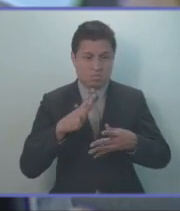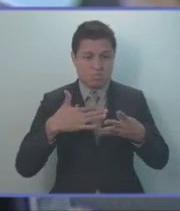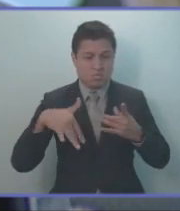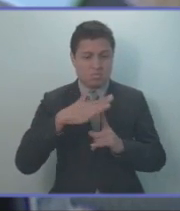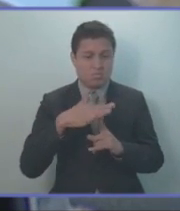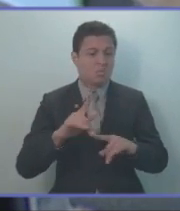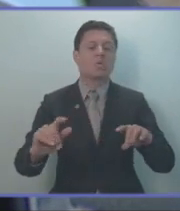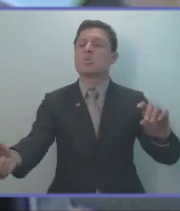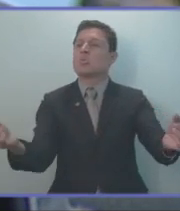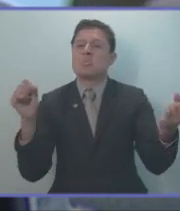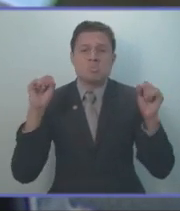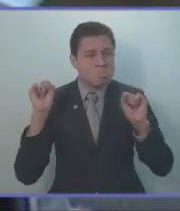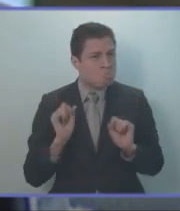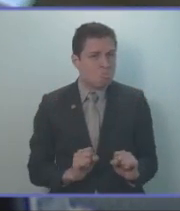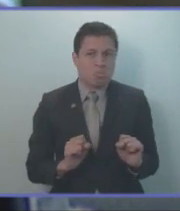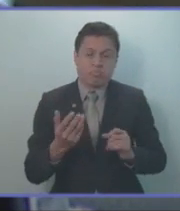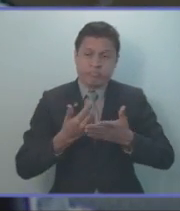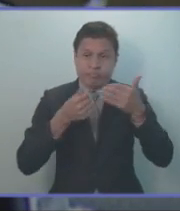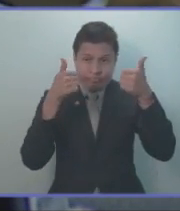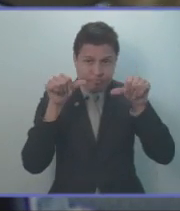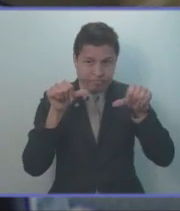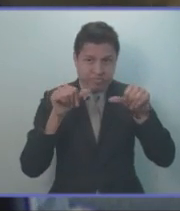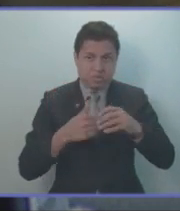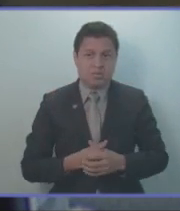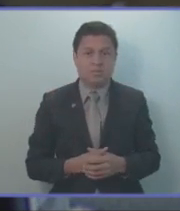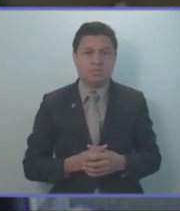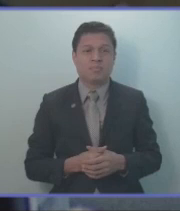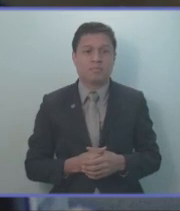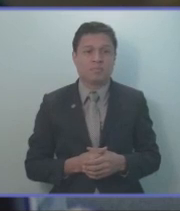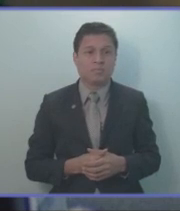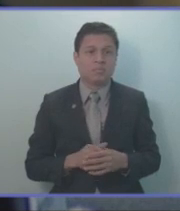caso no puede abordarse